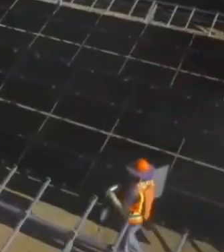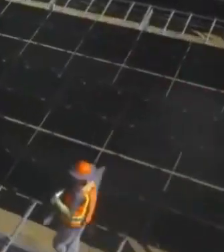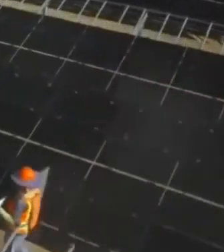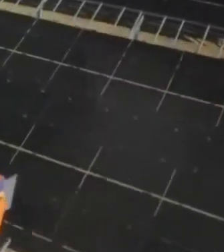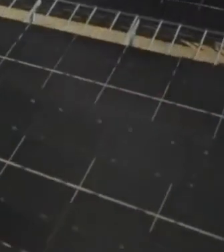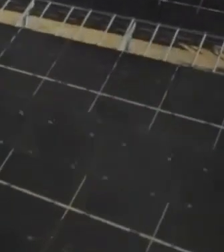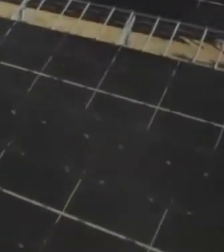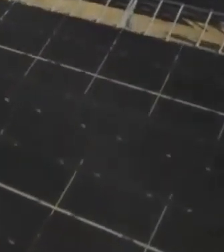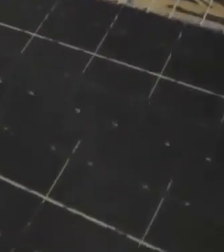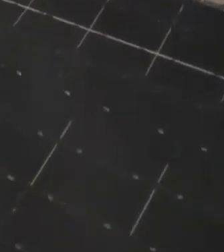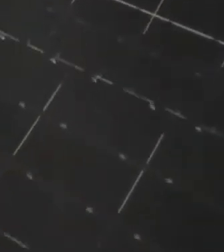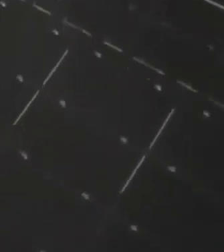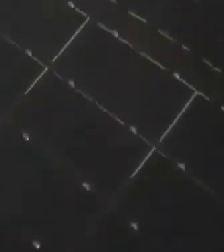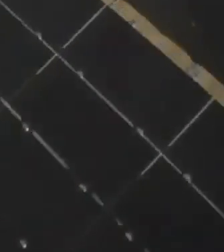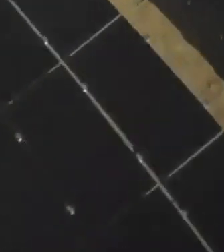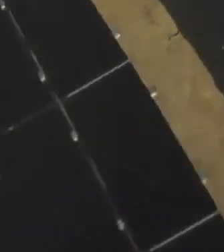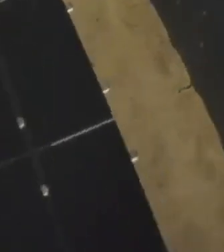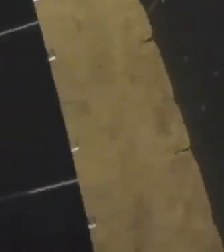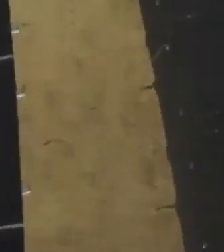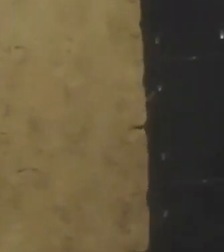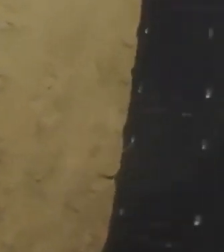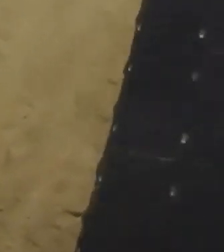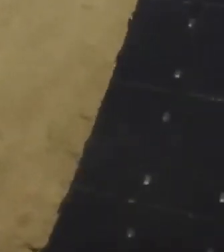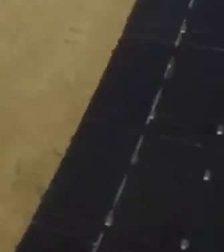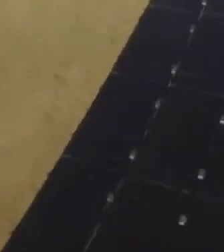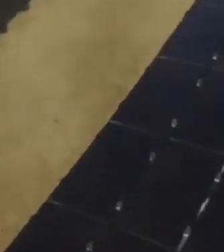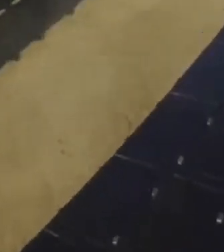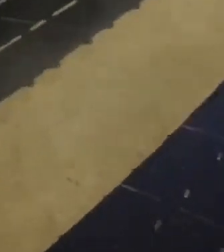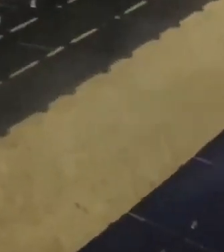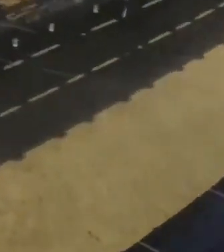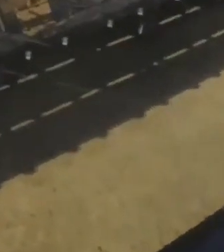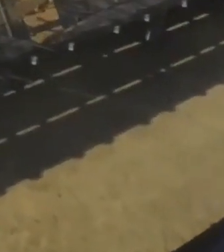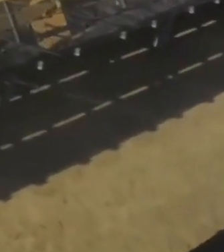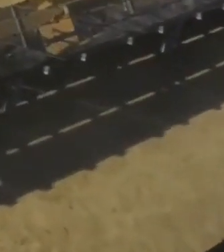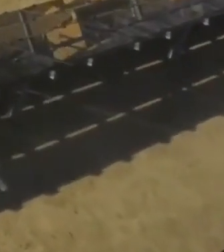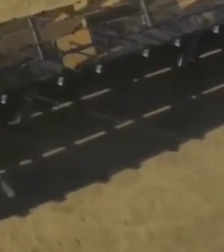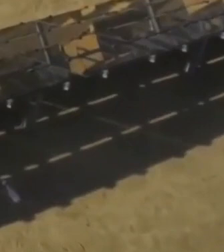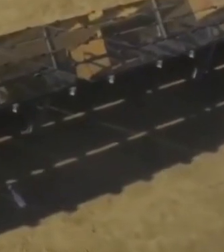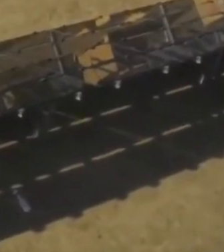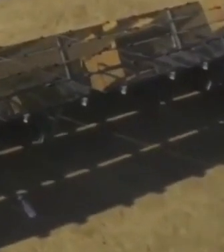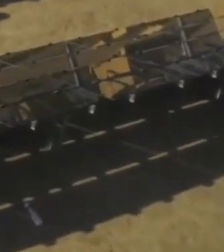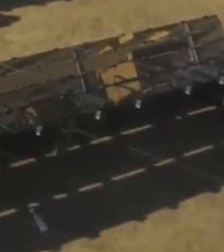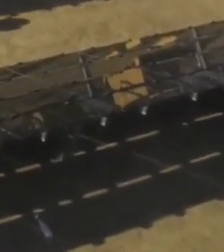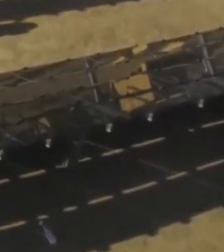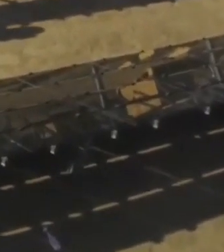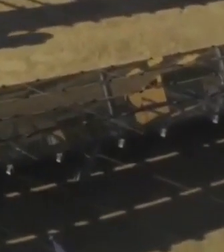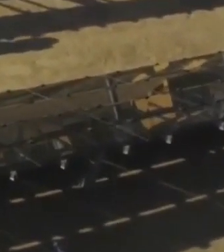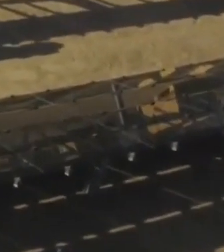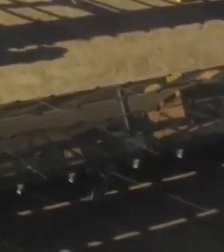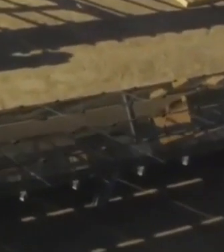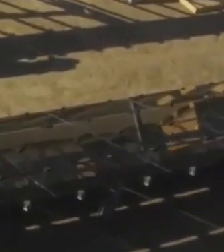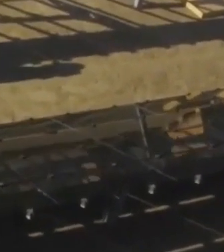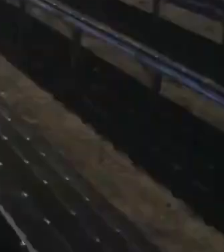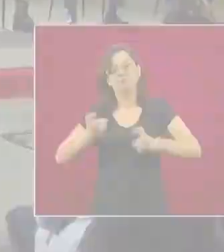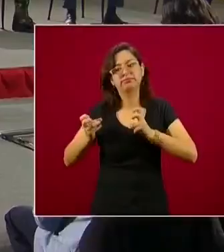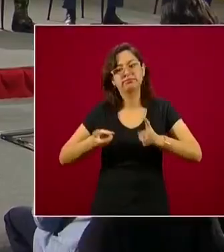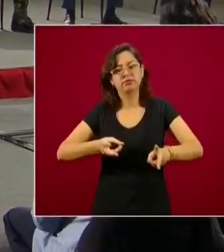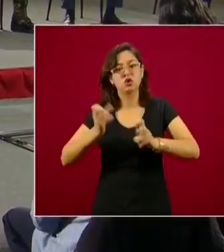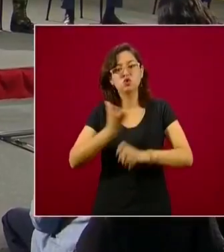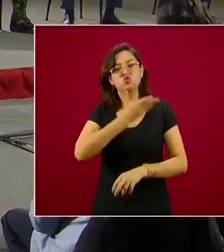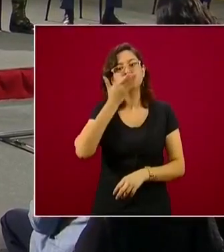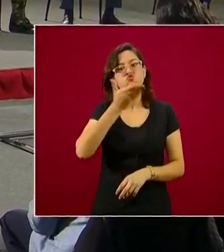que emitir un informe del impacto regulatorio de la medida al respecto le preguntaron al presidente hoy temprano en la mañana y ya esto fue lo que dijo